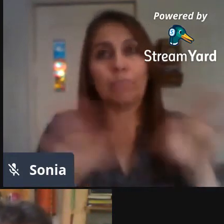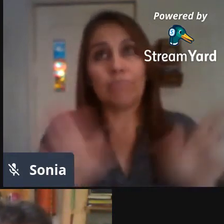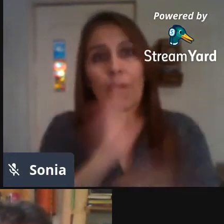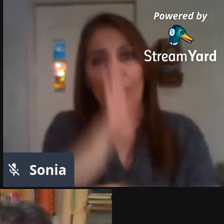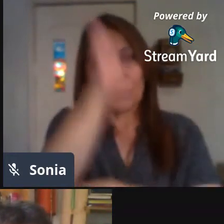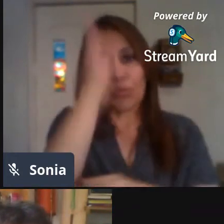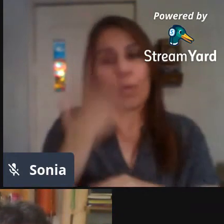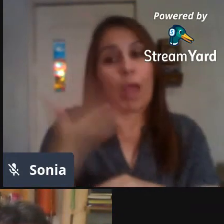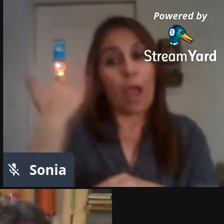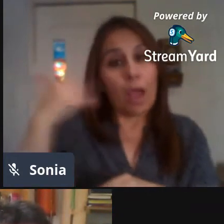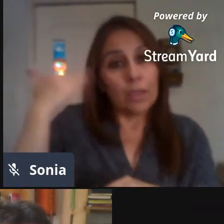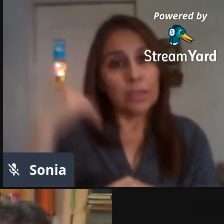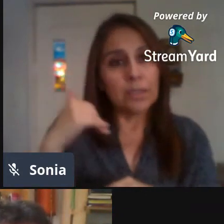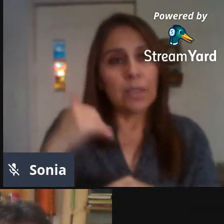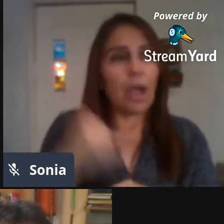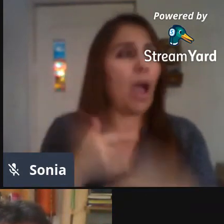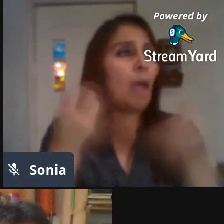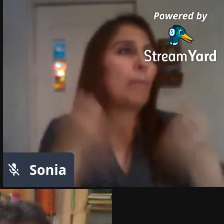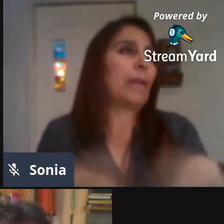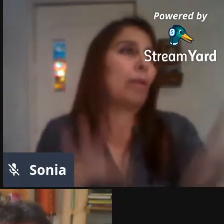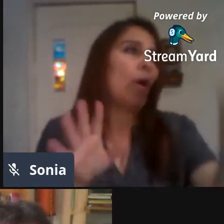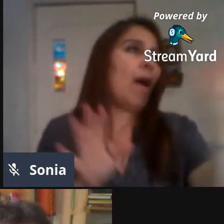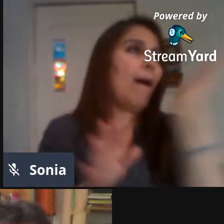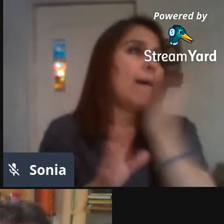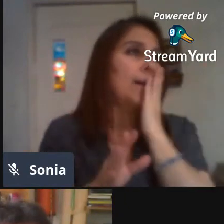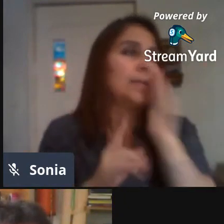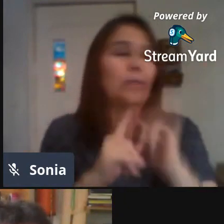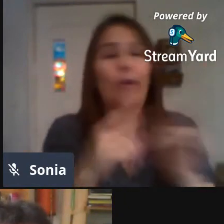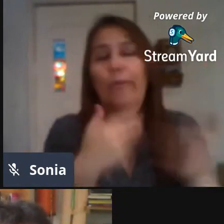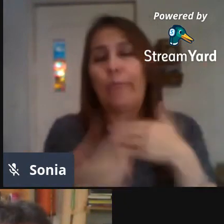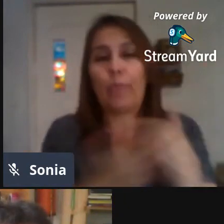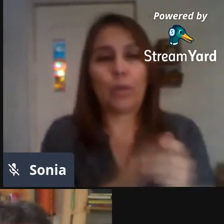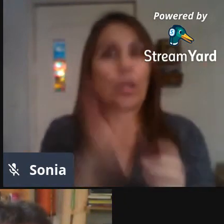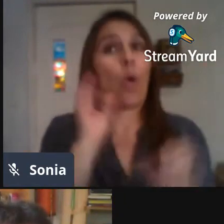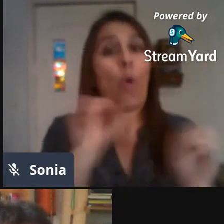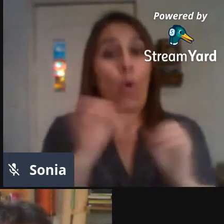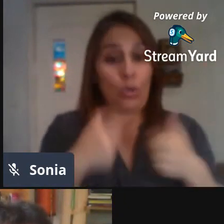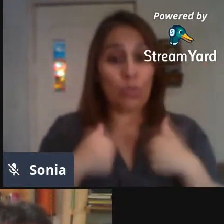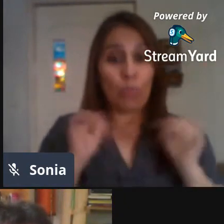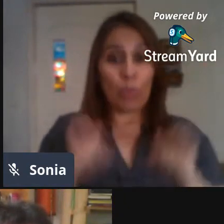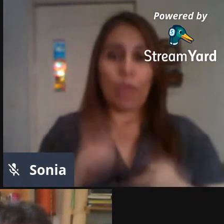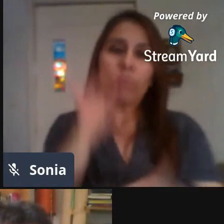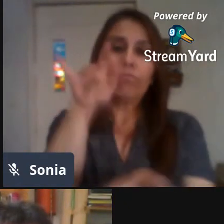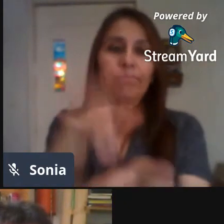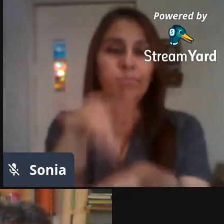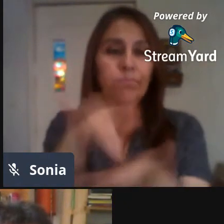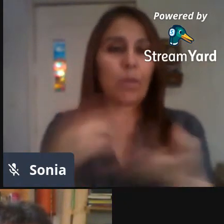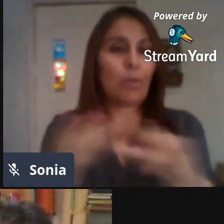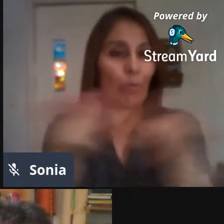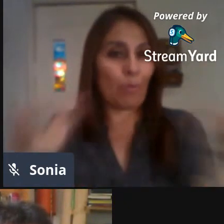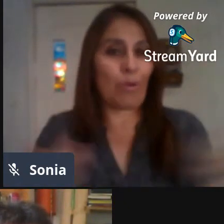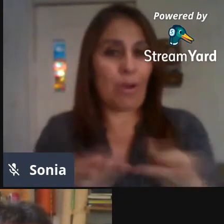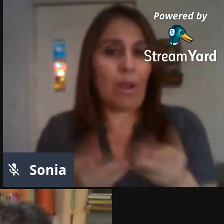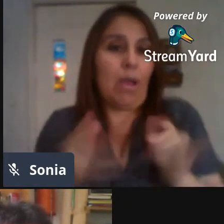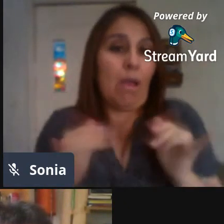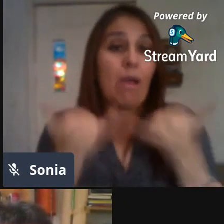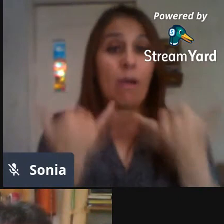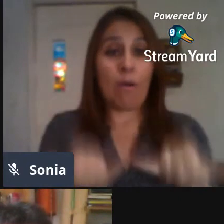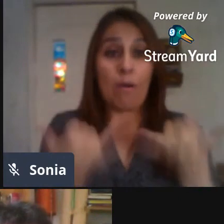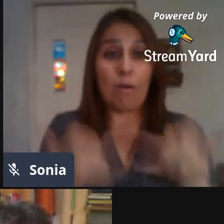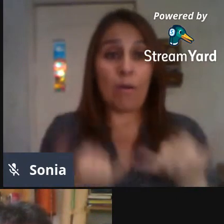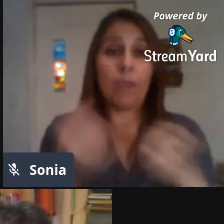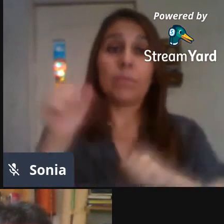no las oa oa asistir los que podríamos eventualmente pues hoy en día hay unas posibilidades de